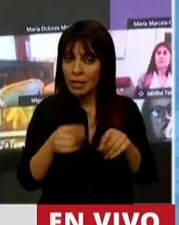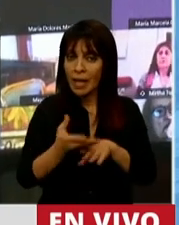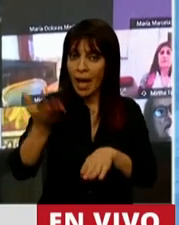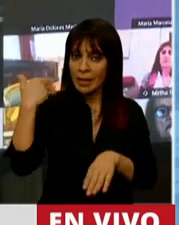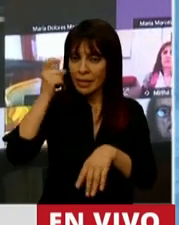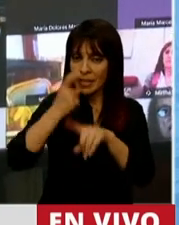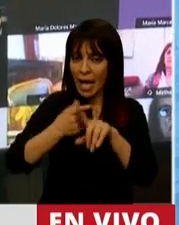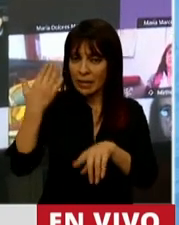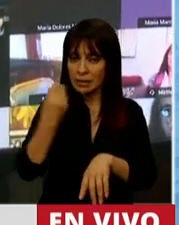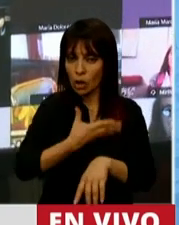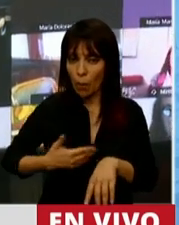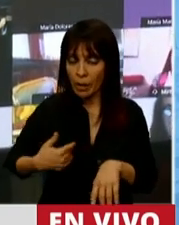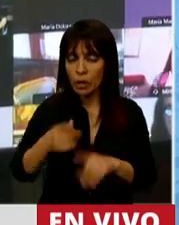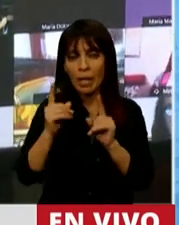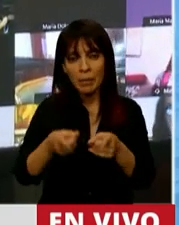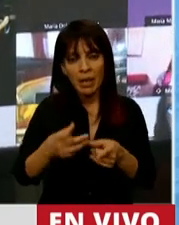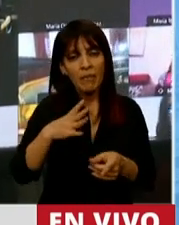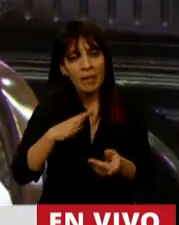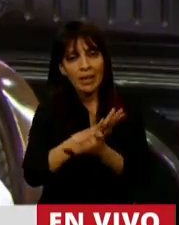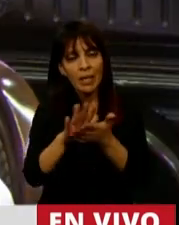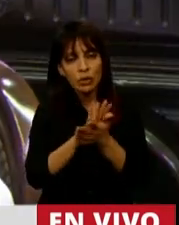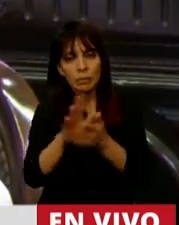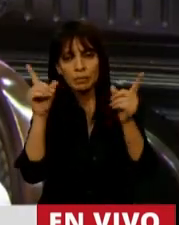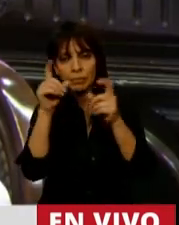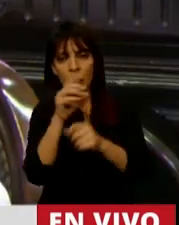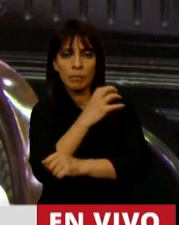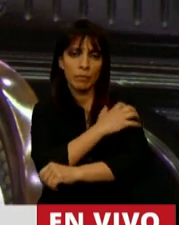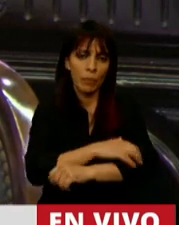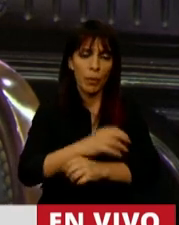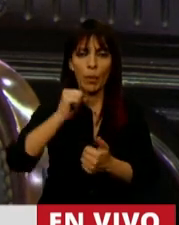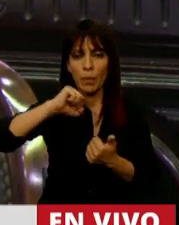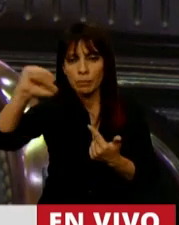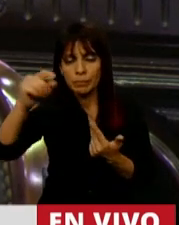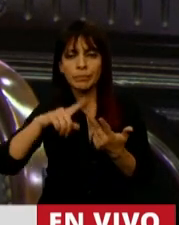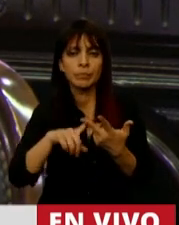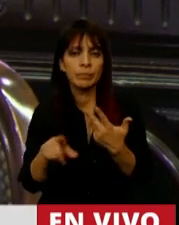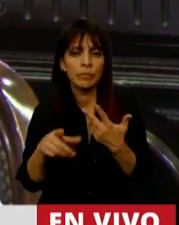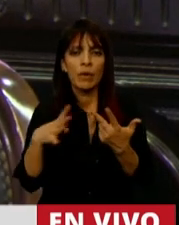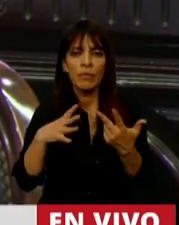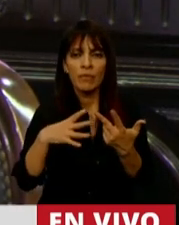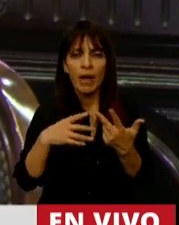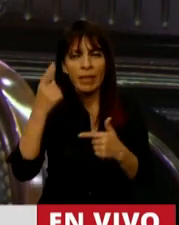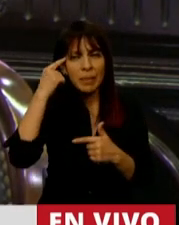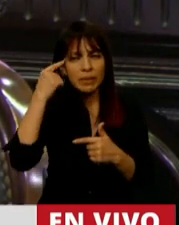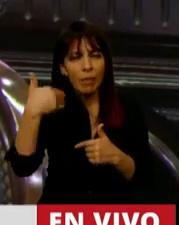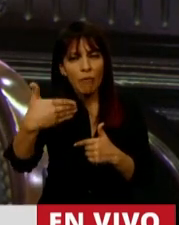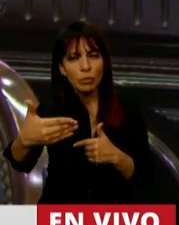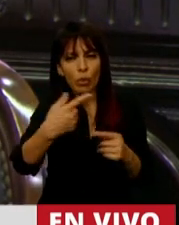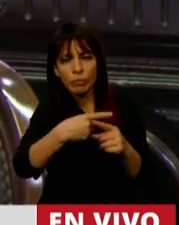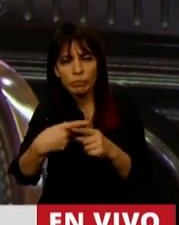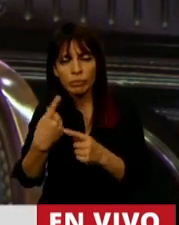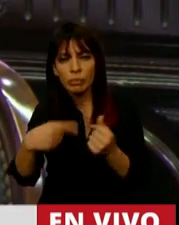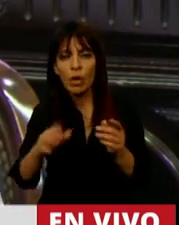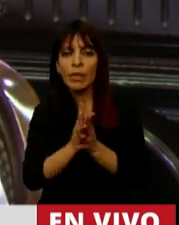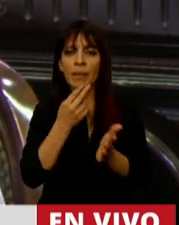anteriores, no han podido resolver los problemas de la pobreza, de la inflación, de la falta de previsibilidad y de la alta